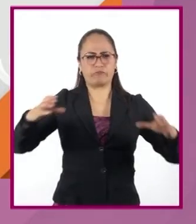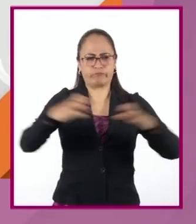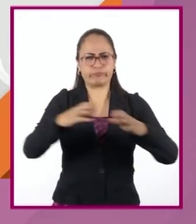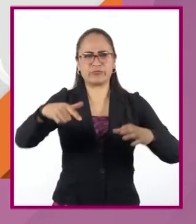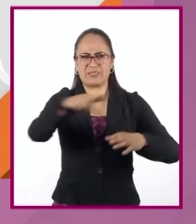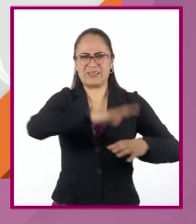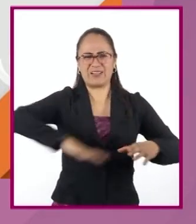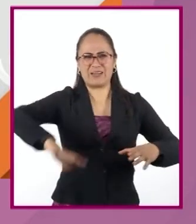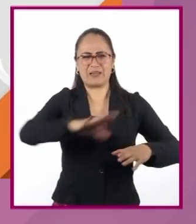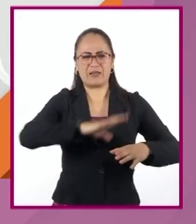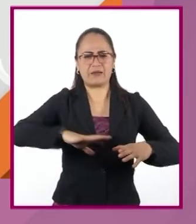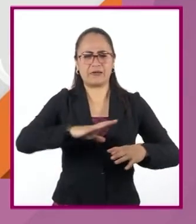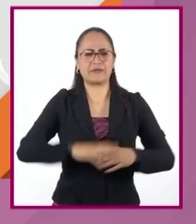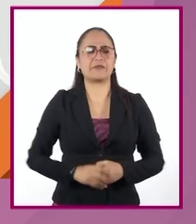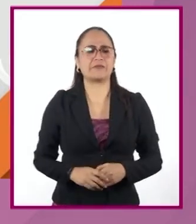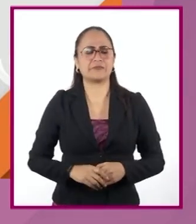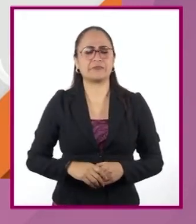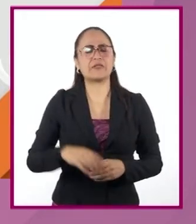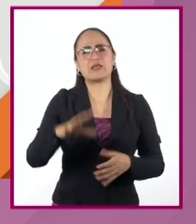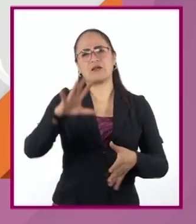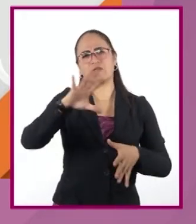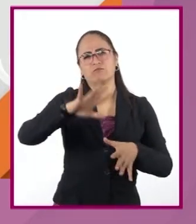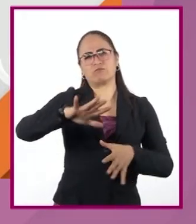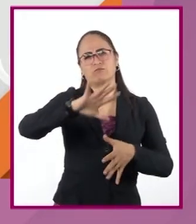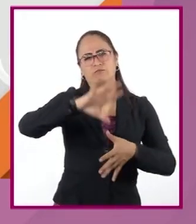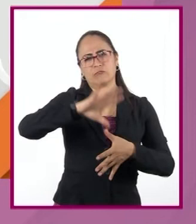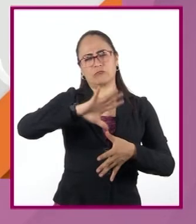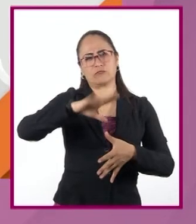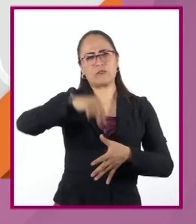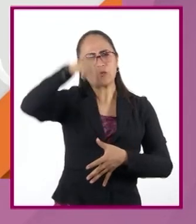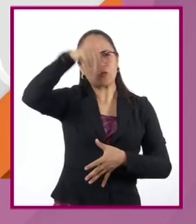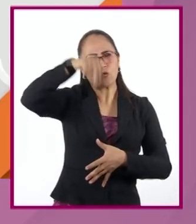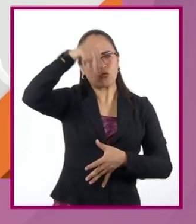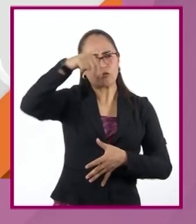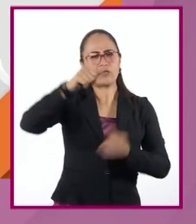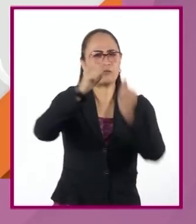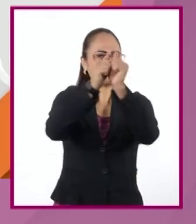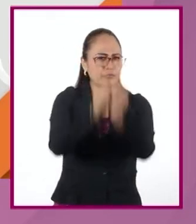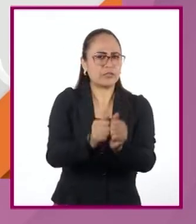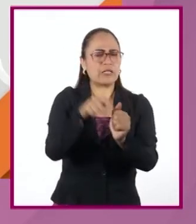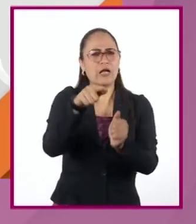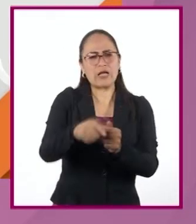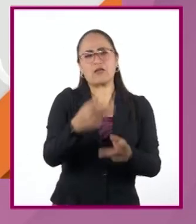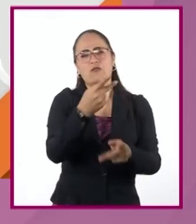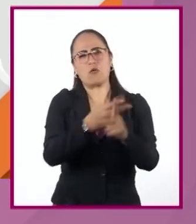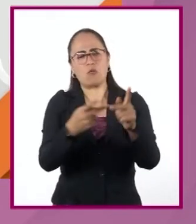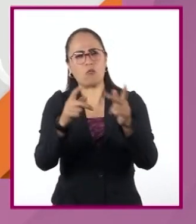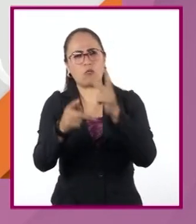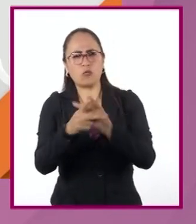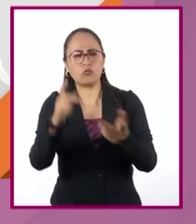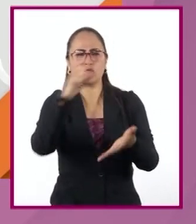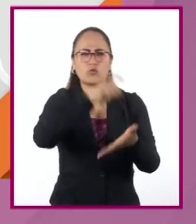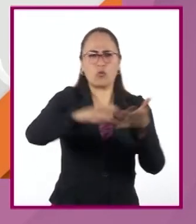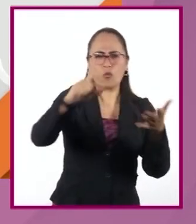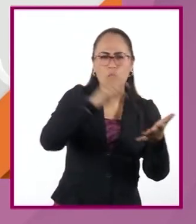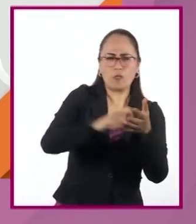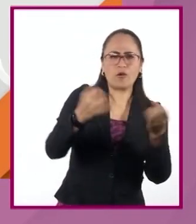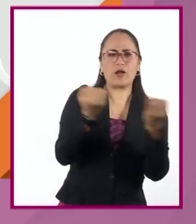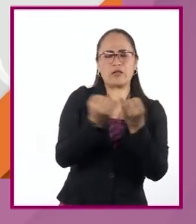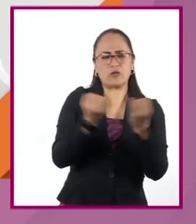que tenía al colonizar el norte de América fue obtener productos coloniales y disponer de un nuevo mercado para